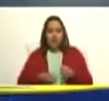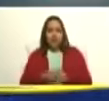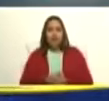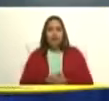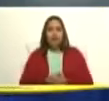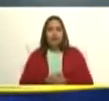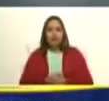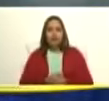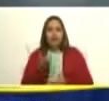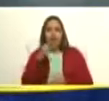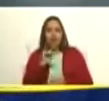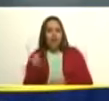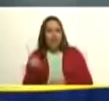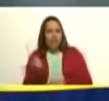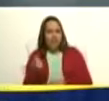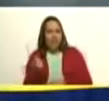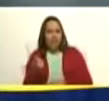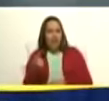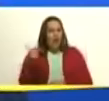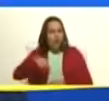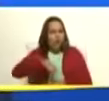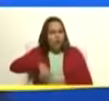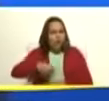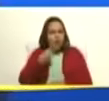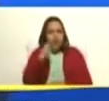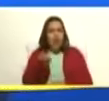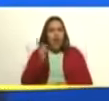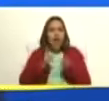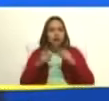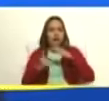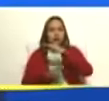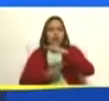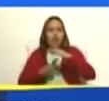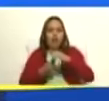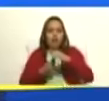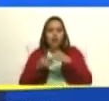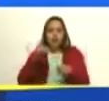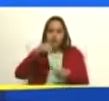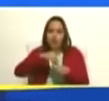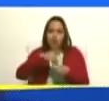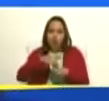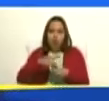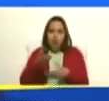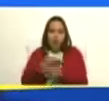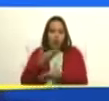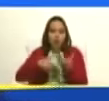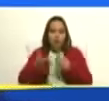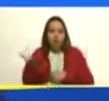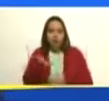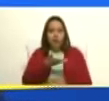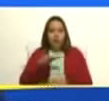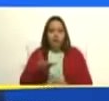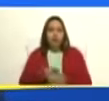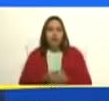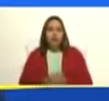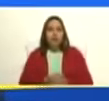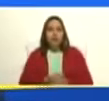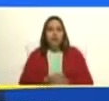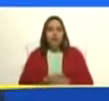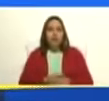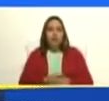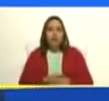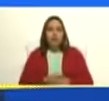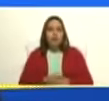Le quedan, y hoy pudiéramos decir algunos datos que comparto con ustedes. No sé si